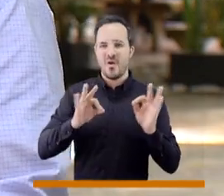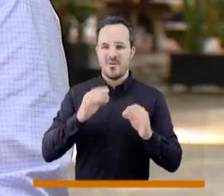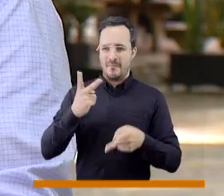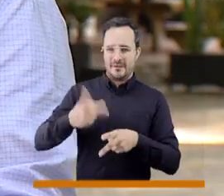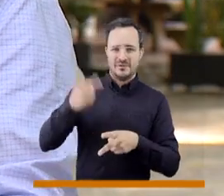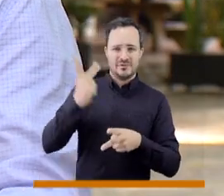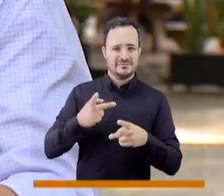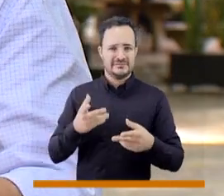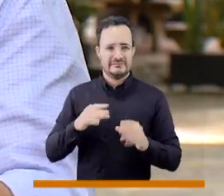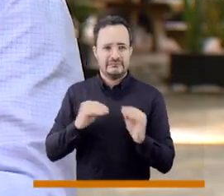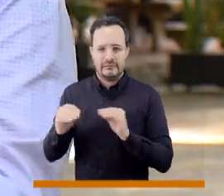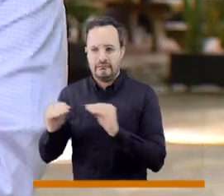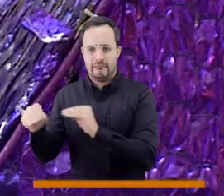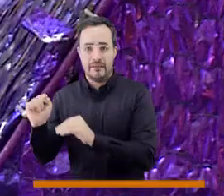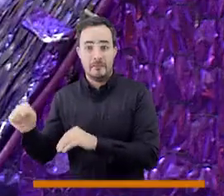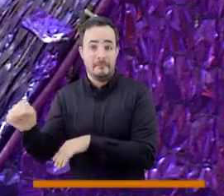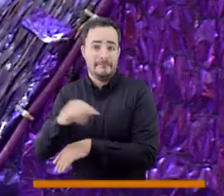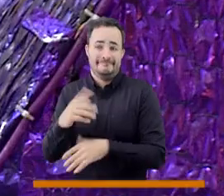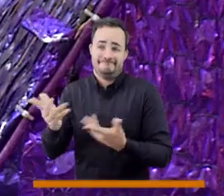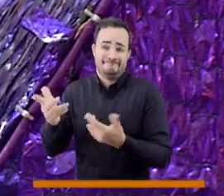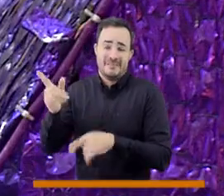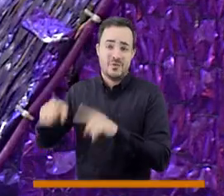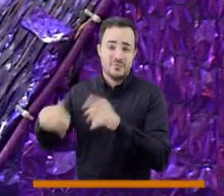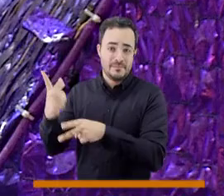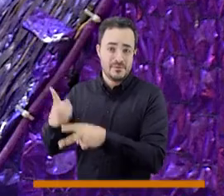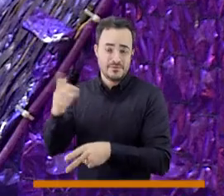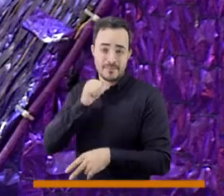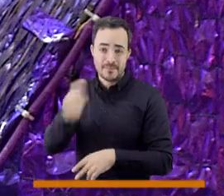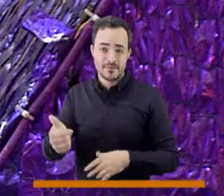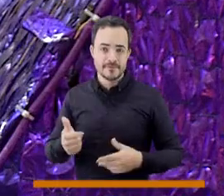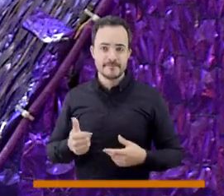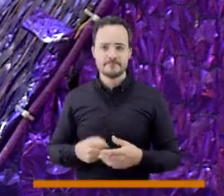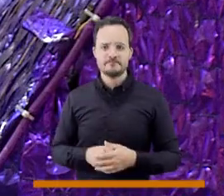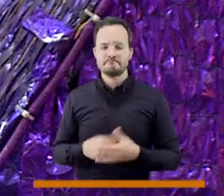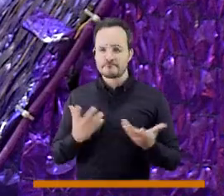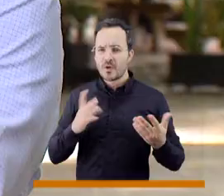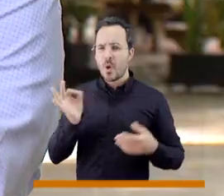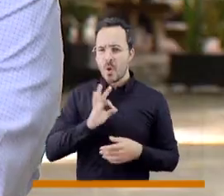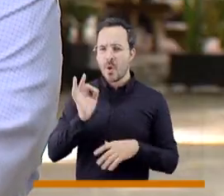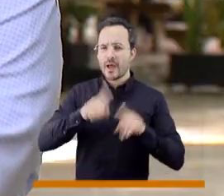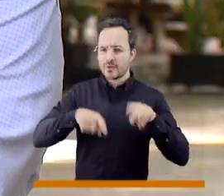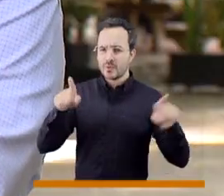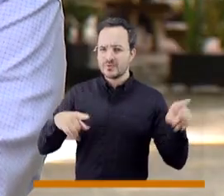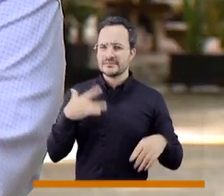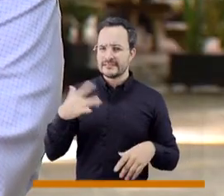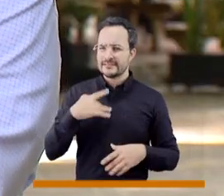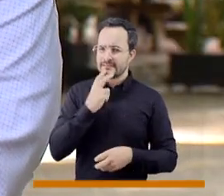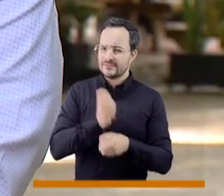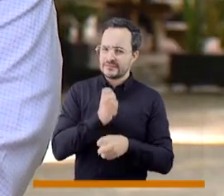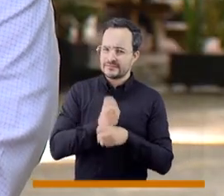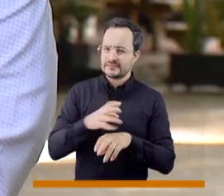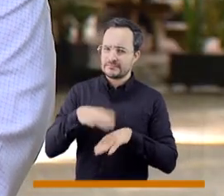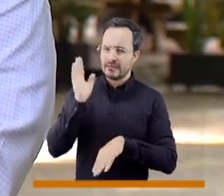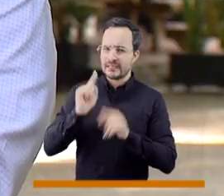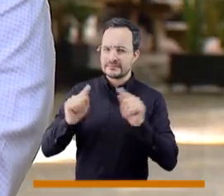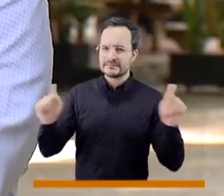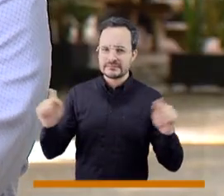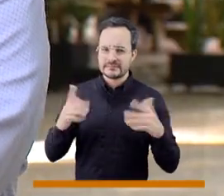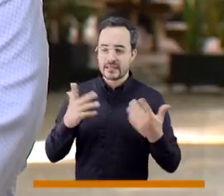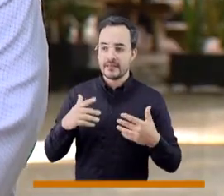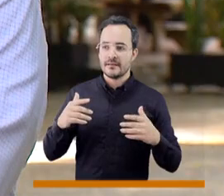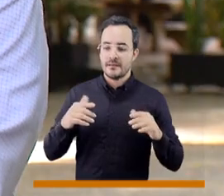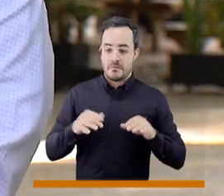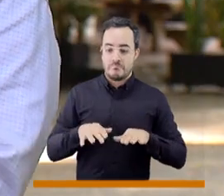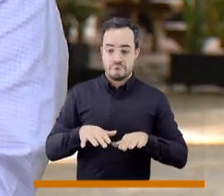seguridad, donde puede haber incluso una, se le está dando más presión, le está generando más presión en